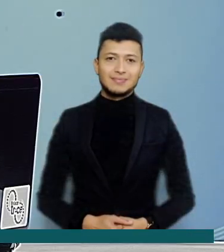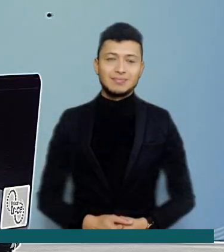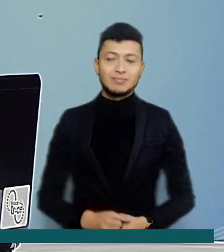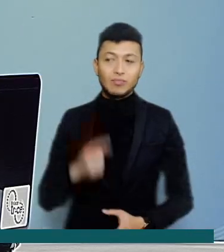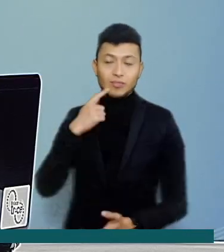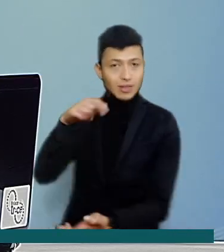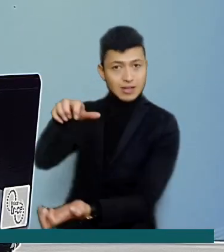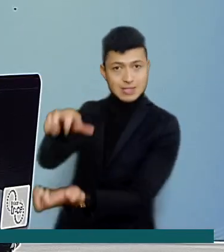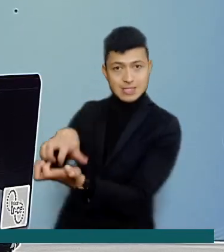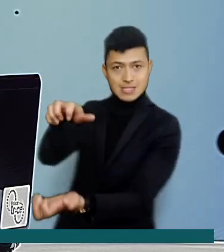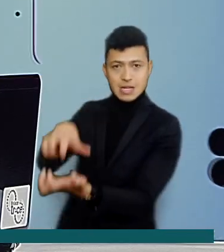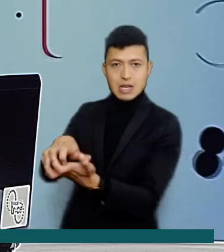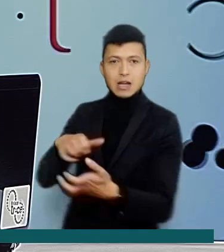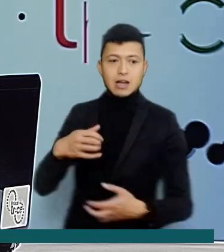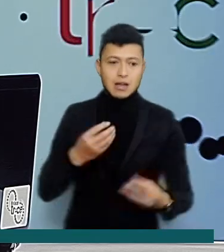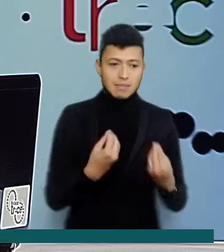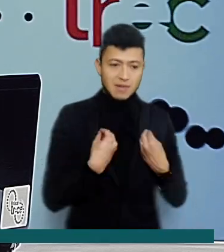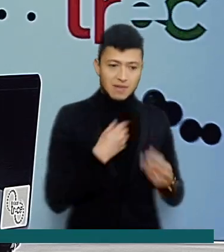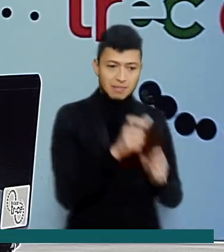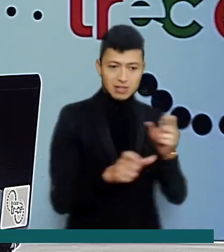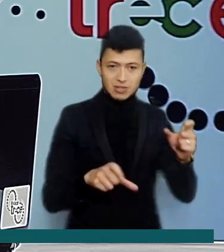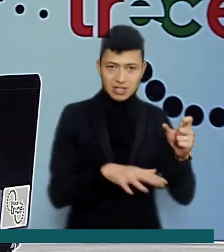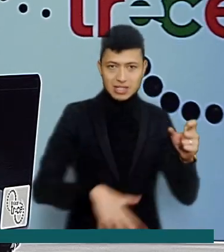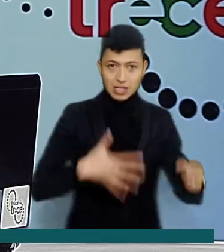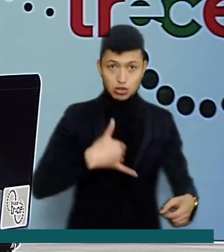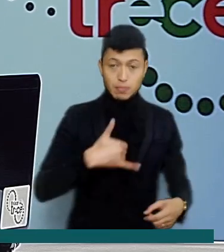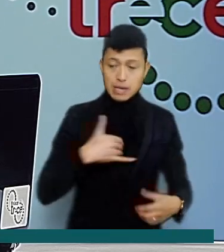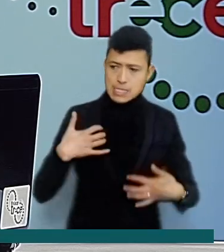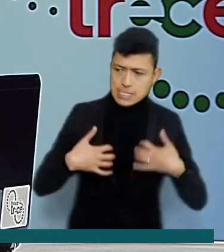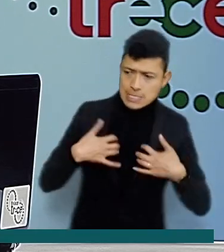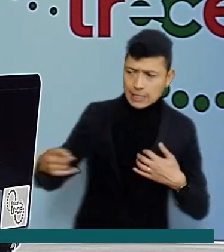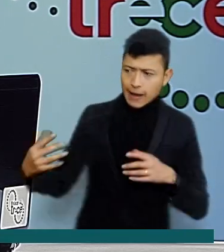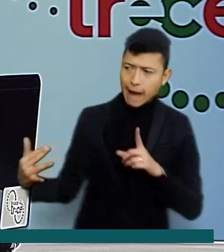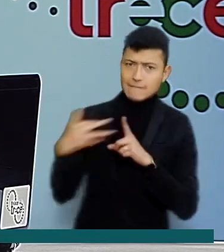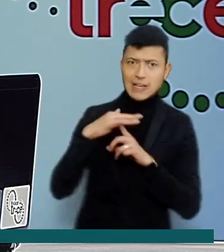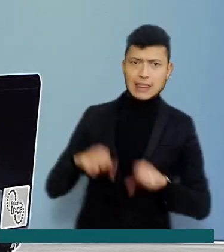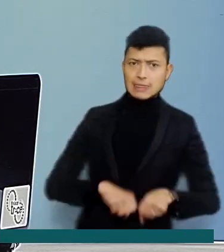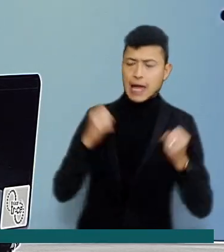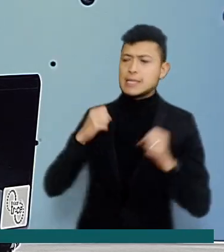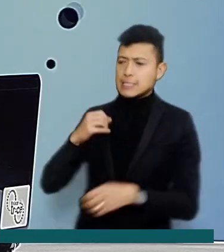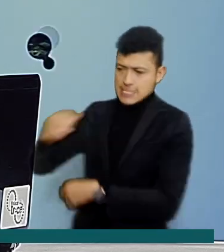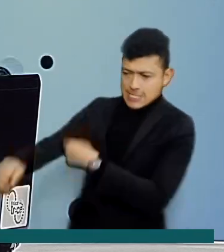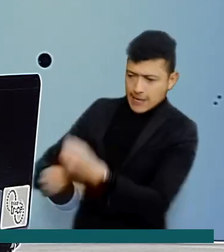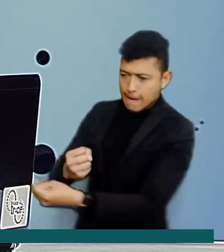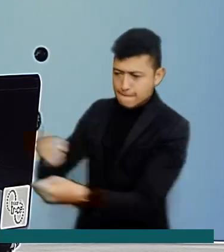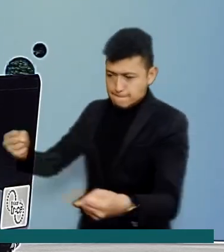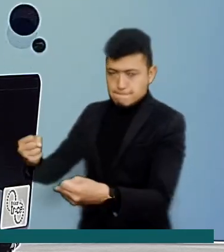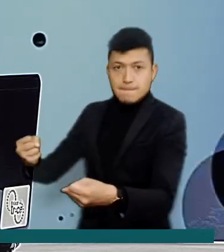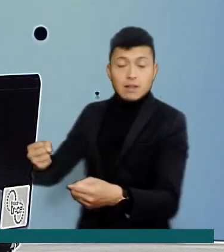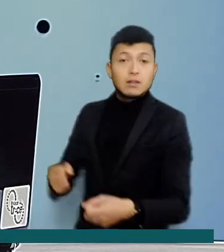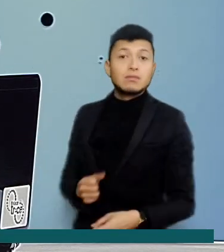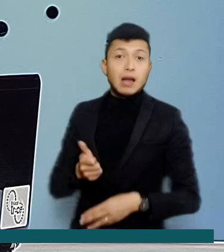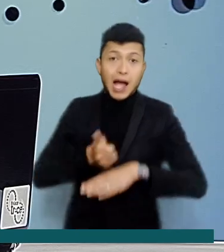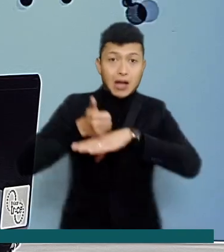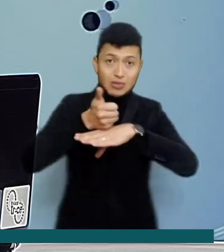Una babilla fue atrapada y amarrada por algunos habitantes de Yopal, quienes temían por el daño que pudiera causarles. Las autoridades ambientales hicieron